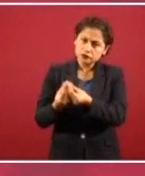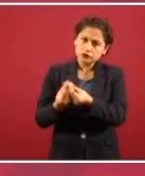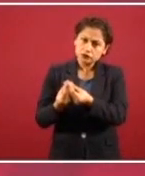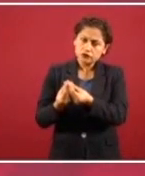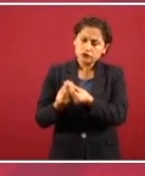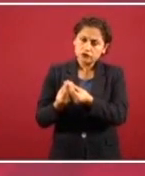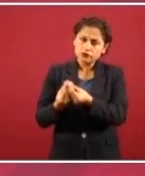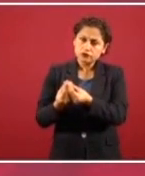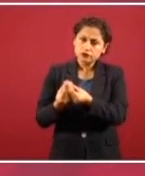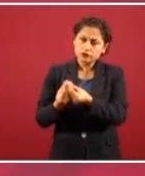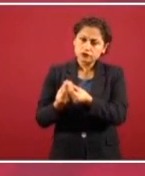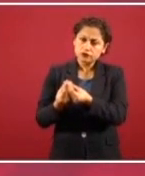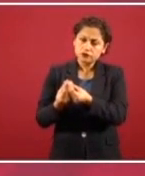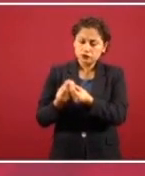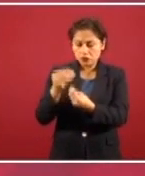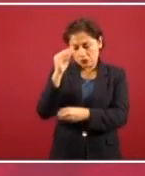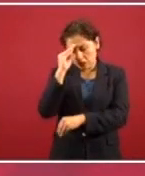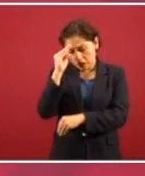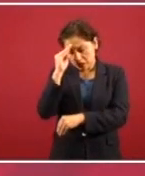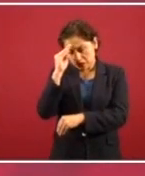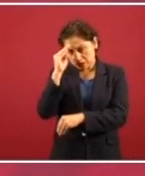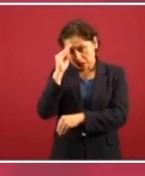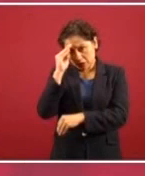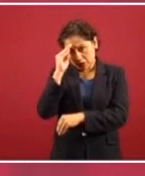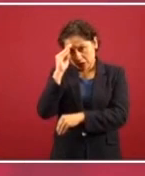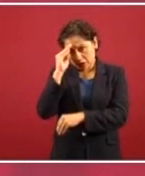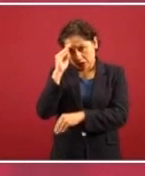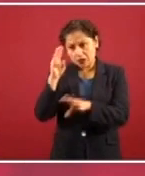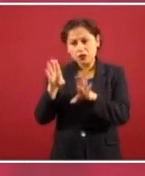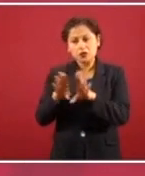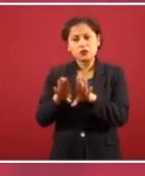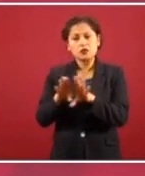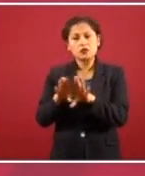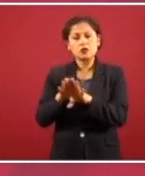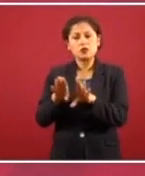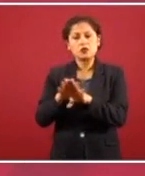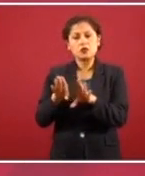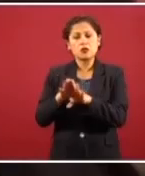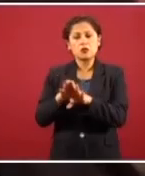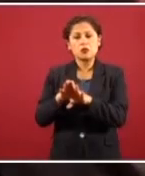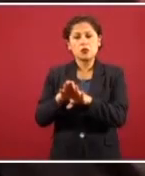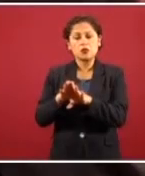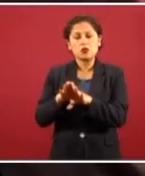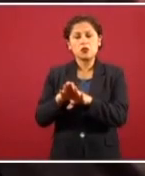la devolución de los tiempos oficiales.